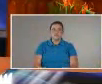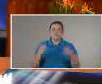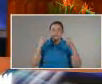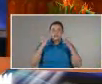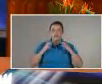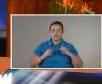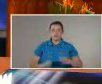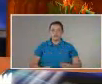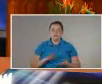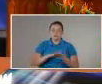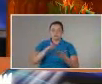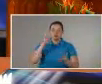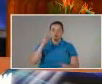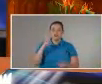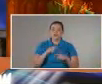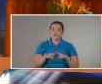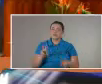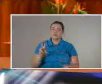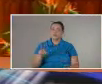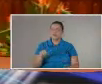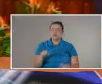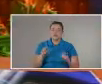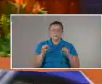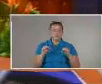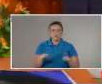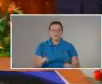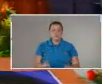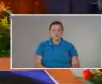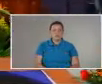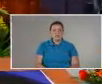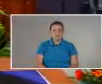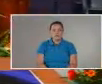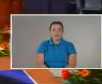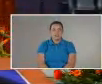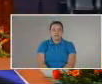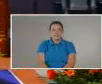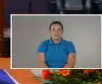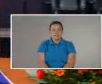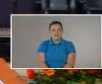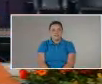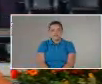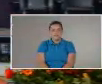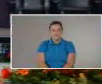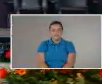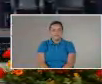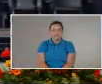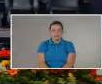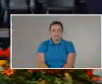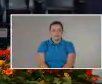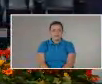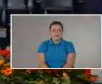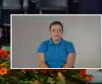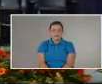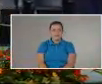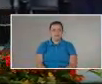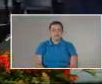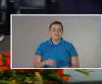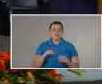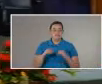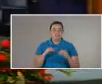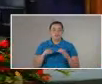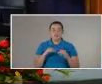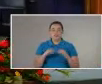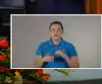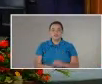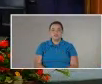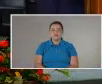glorificado. Pero no podemos manipular a Dios. Dios es soberano y va a actuar conforme a su voluntad